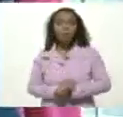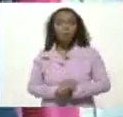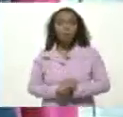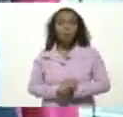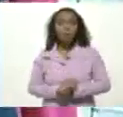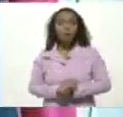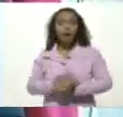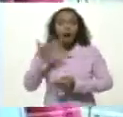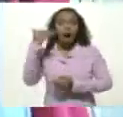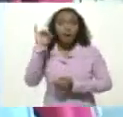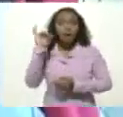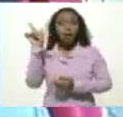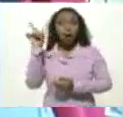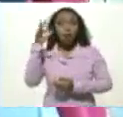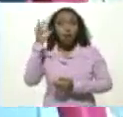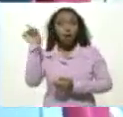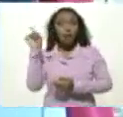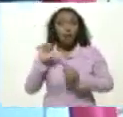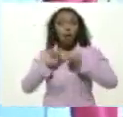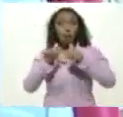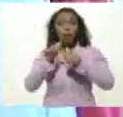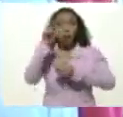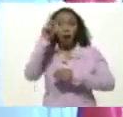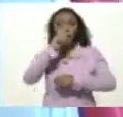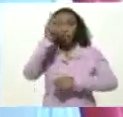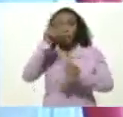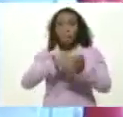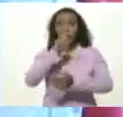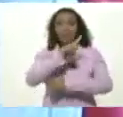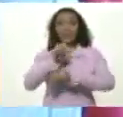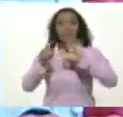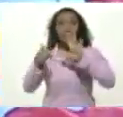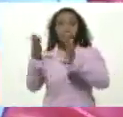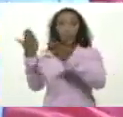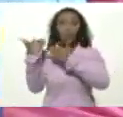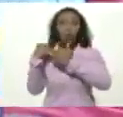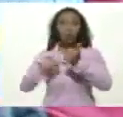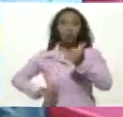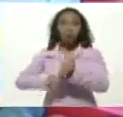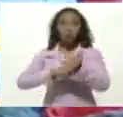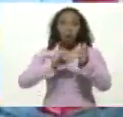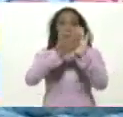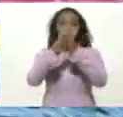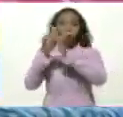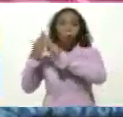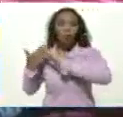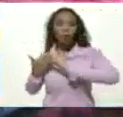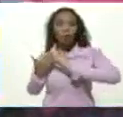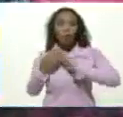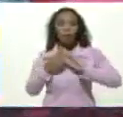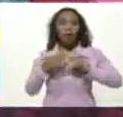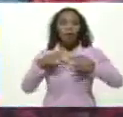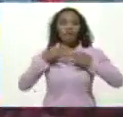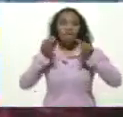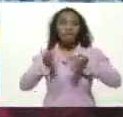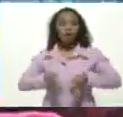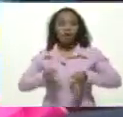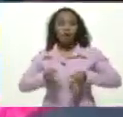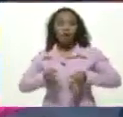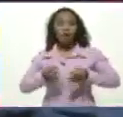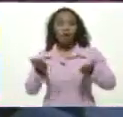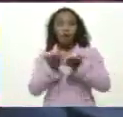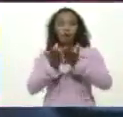Lilian Diseño. Comenzamos desde el año 2016 apoyando a las comunas con uniformes escolares. Luego